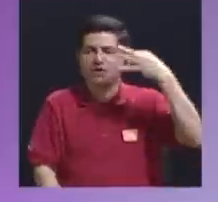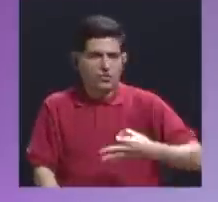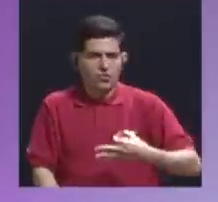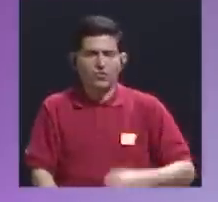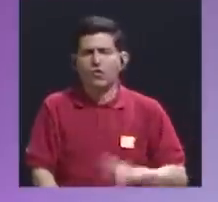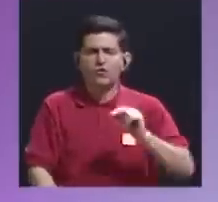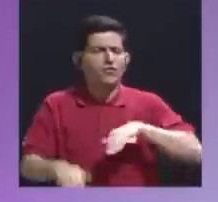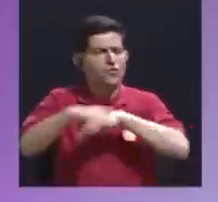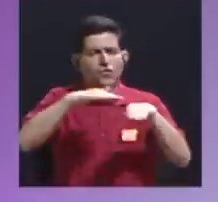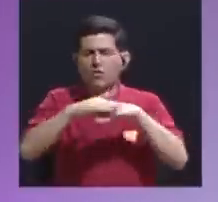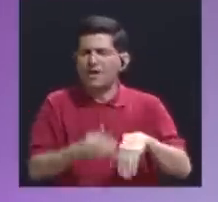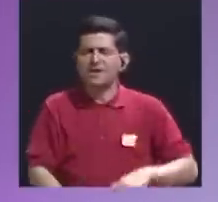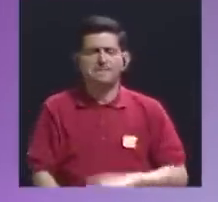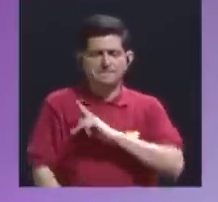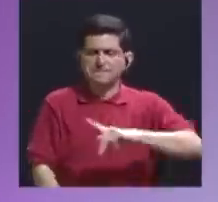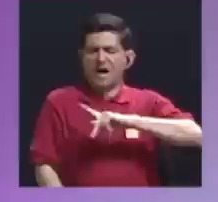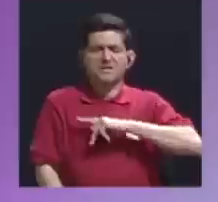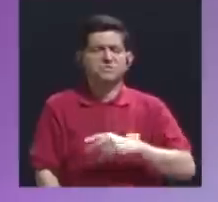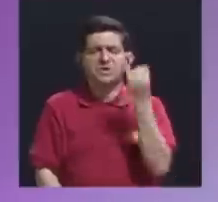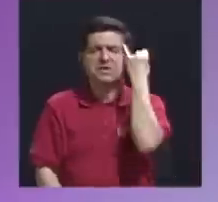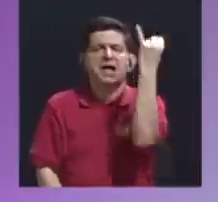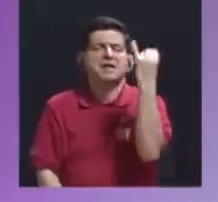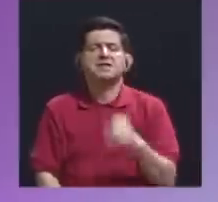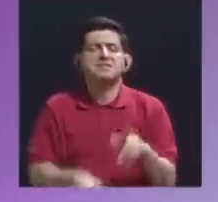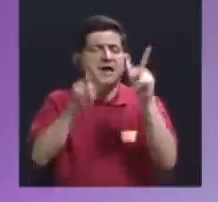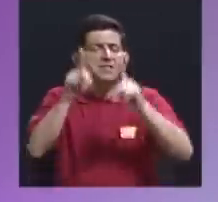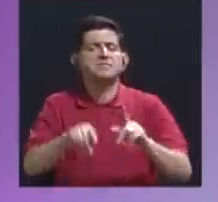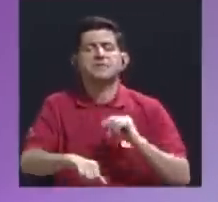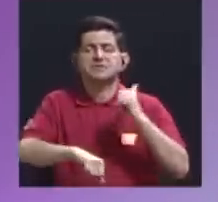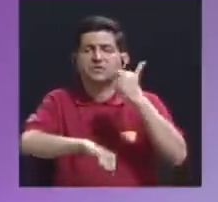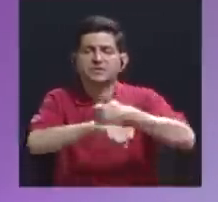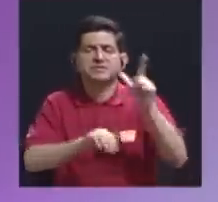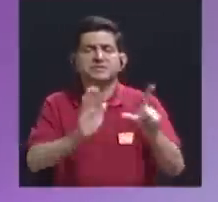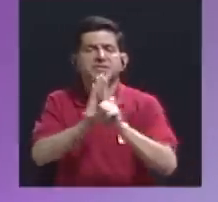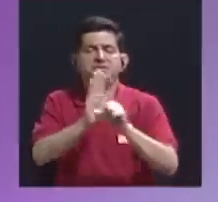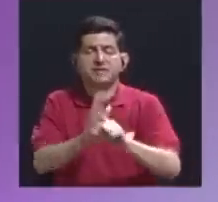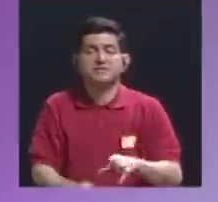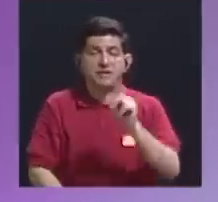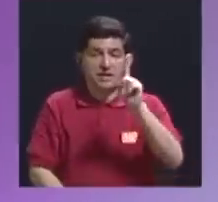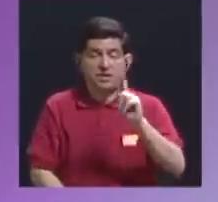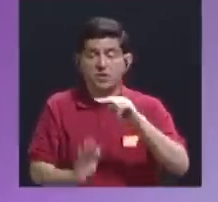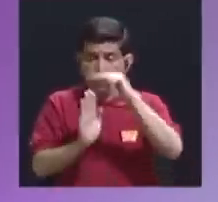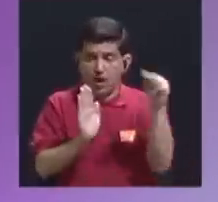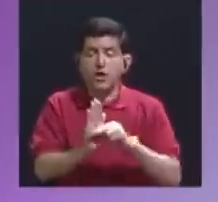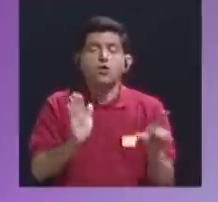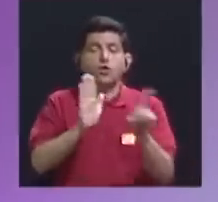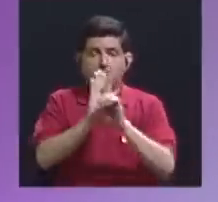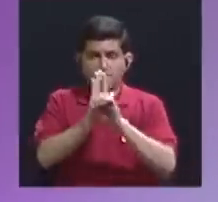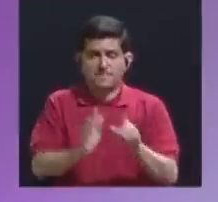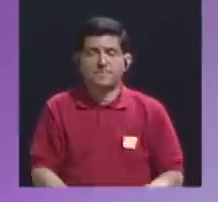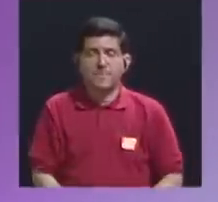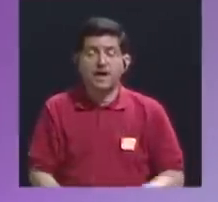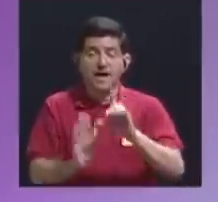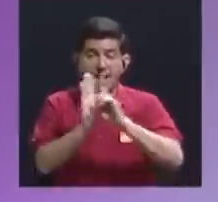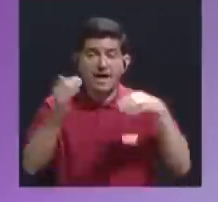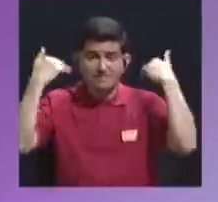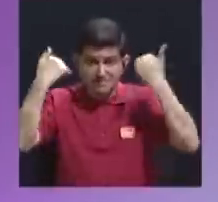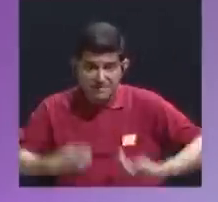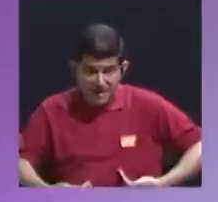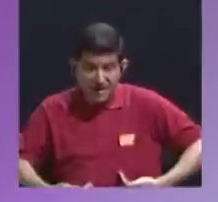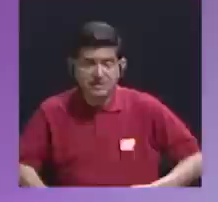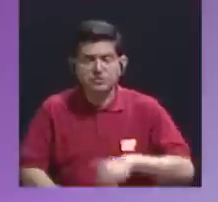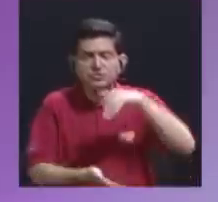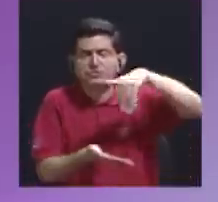sobre la base del fuero interno de cada uno que va a venir a legislar y por supuesto sobre un marco de derechos y en el marco los derechos humanos es